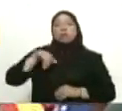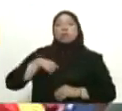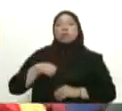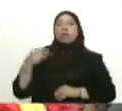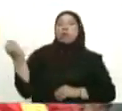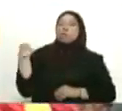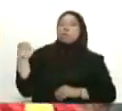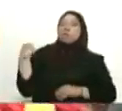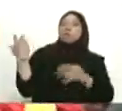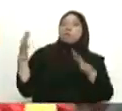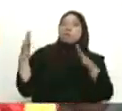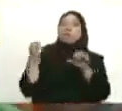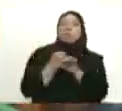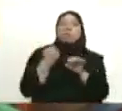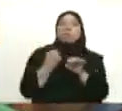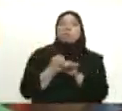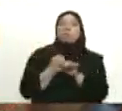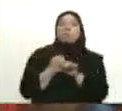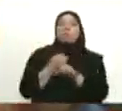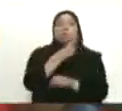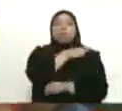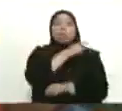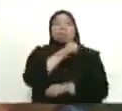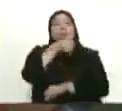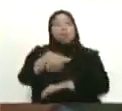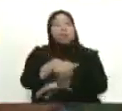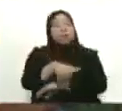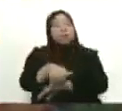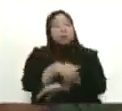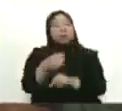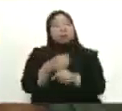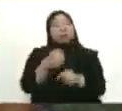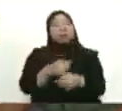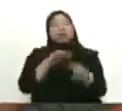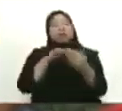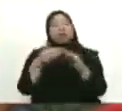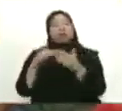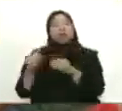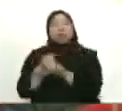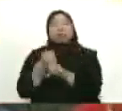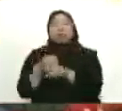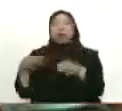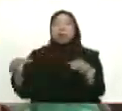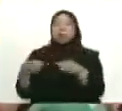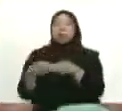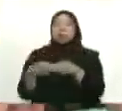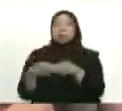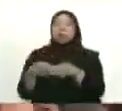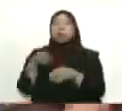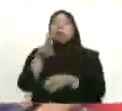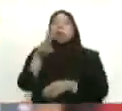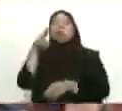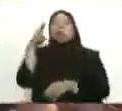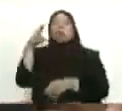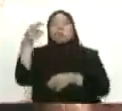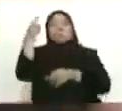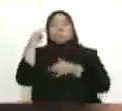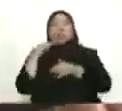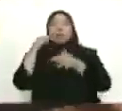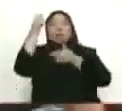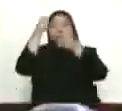le pido un aplauso a ustedes para los jefes de calle jefe de comunidad equipo de ueché